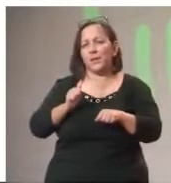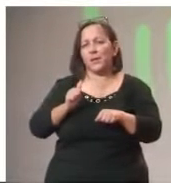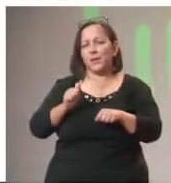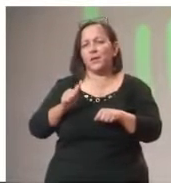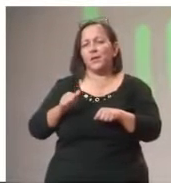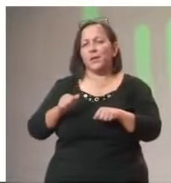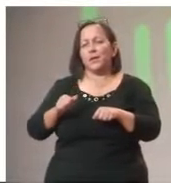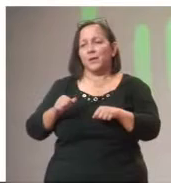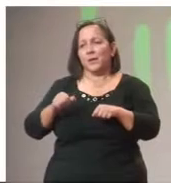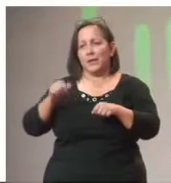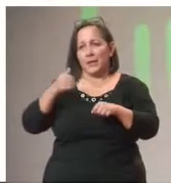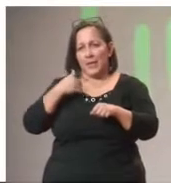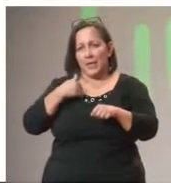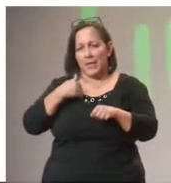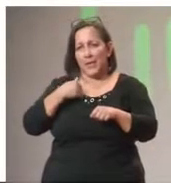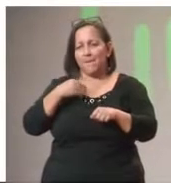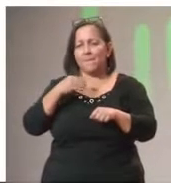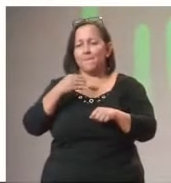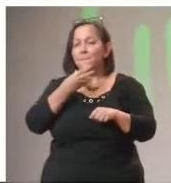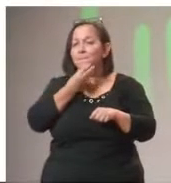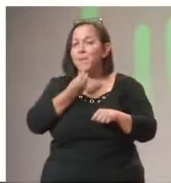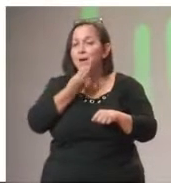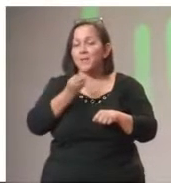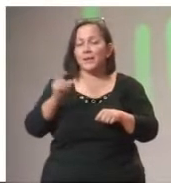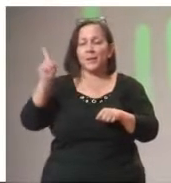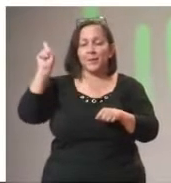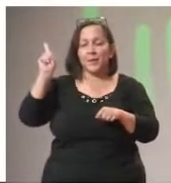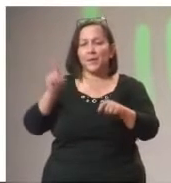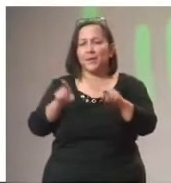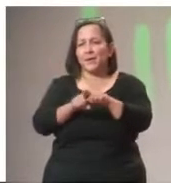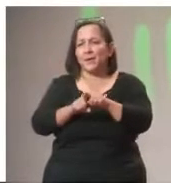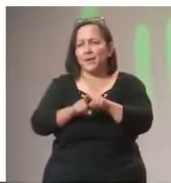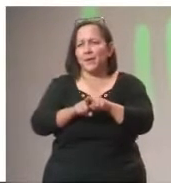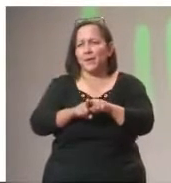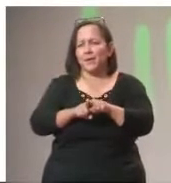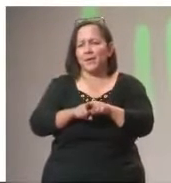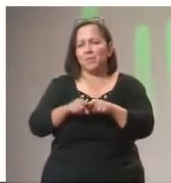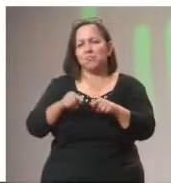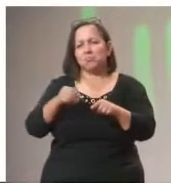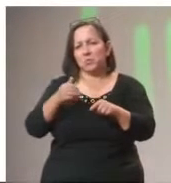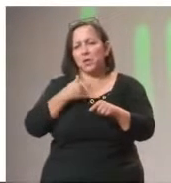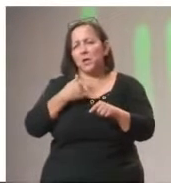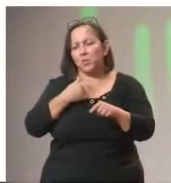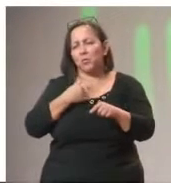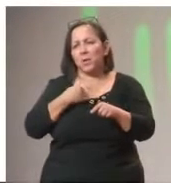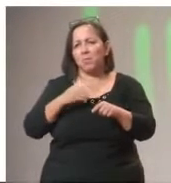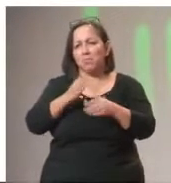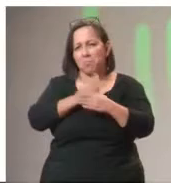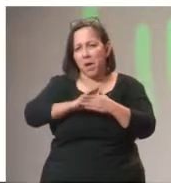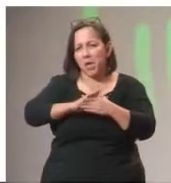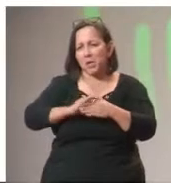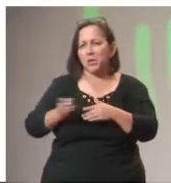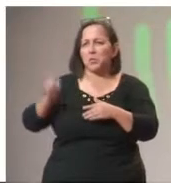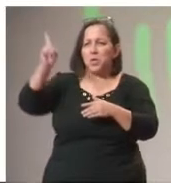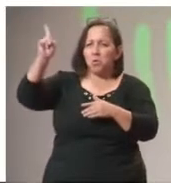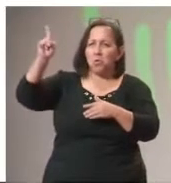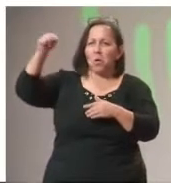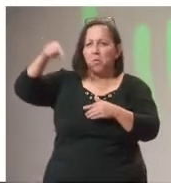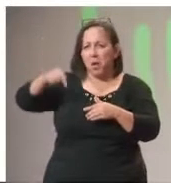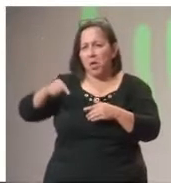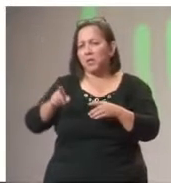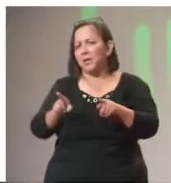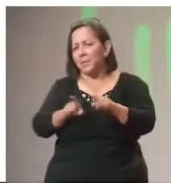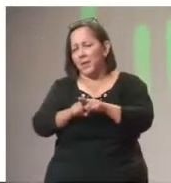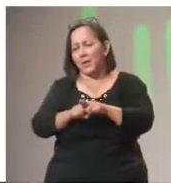recarga verticalmente a los otros acuíferos. Tiene sentido, ¿no? Por gravedad, tenemos sistemas, la parte superior recarga al inferior y así